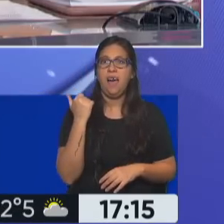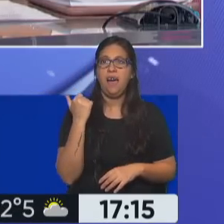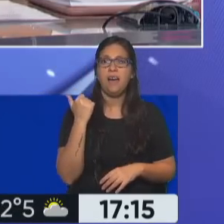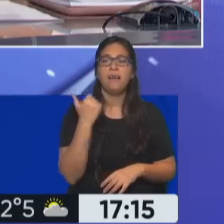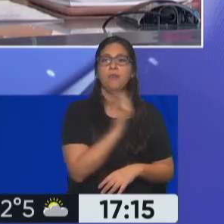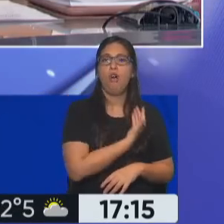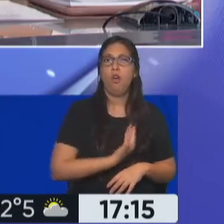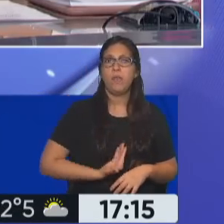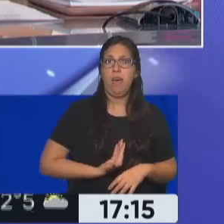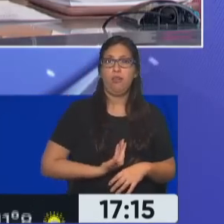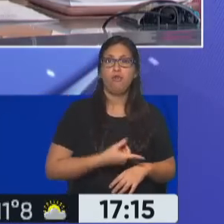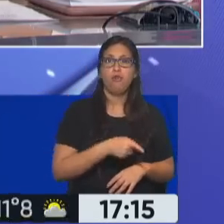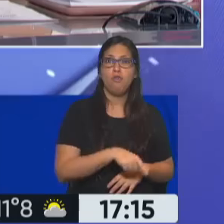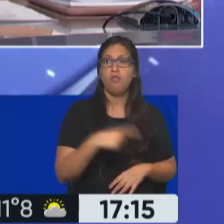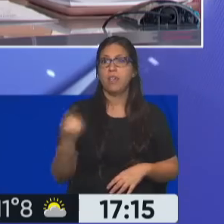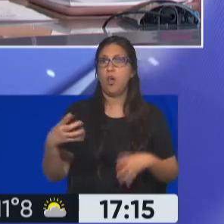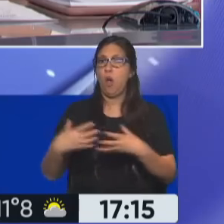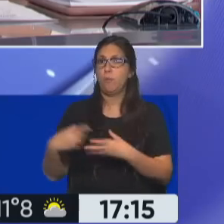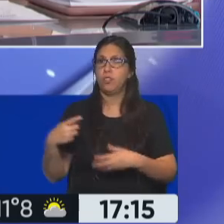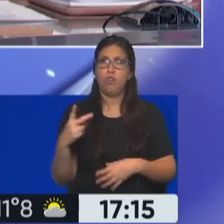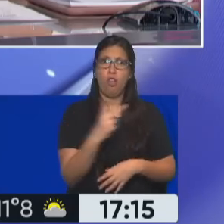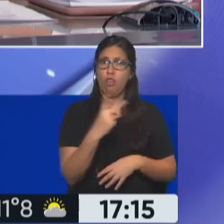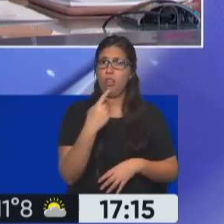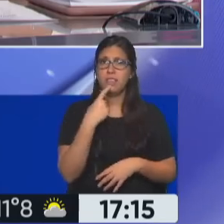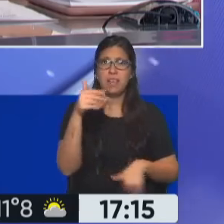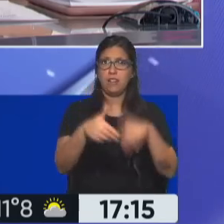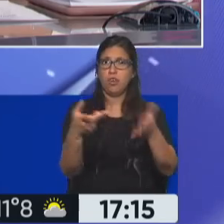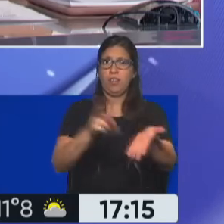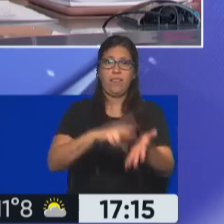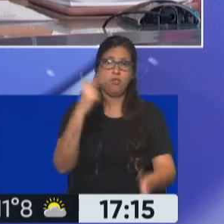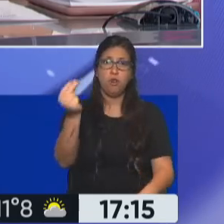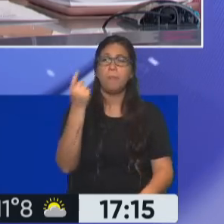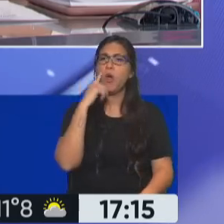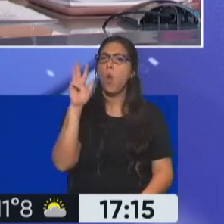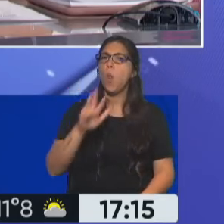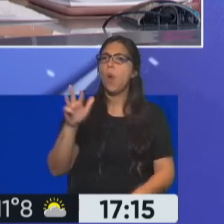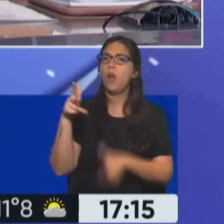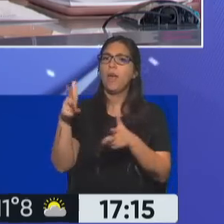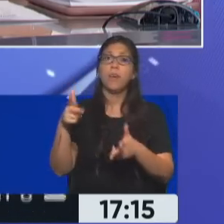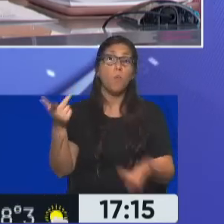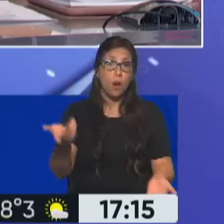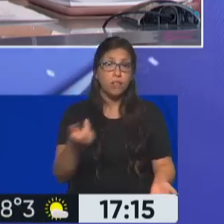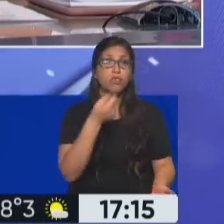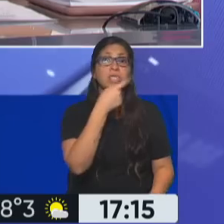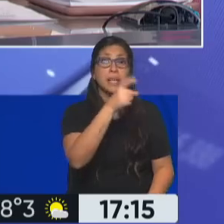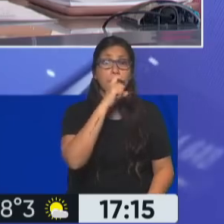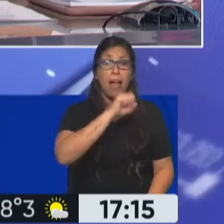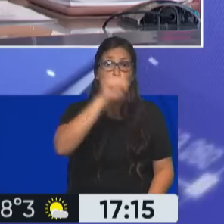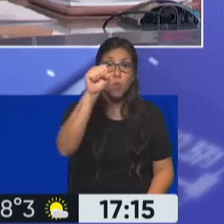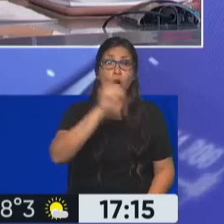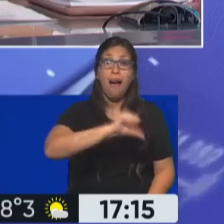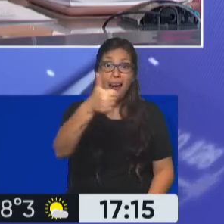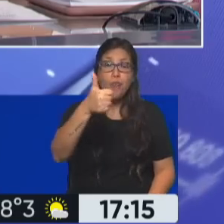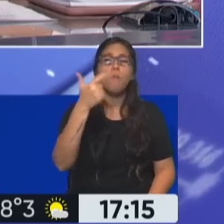desde el gobierno, sino desde la oposición. Me quedo con lo que decía Lula da Silva, que lo muestre, ¿no? Si Nicolás Maduro ganó, que